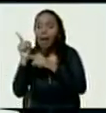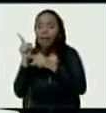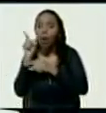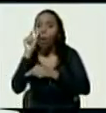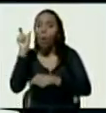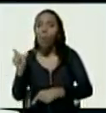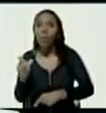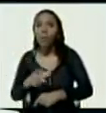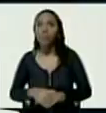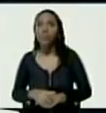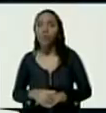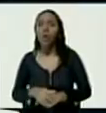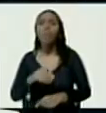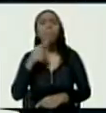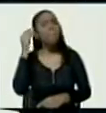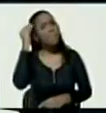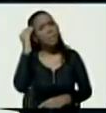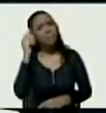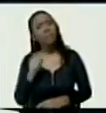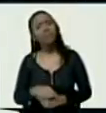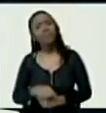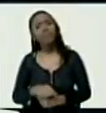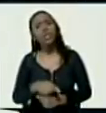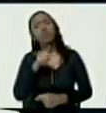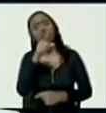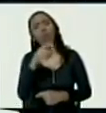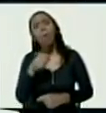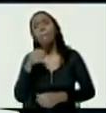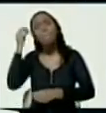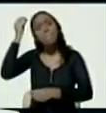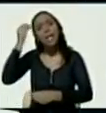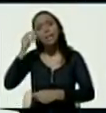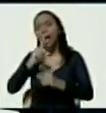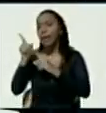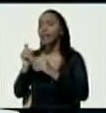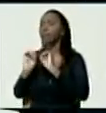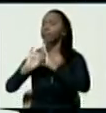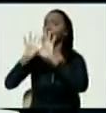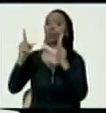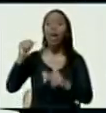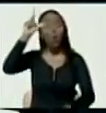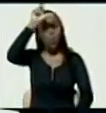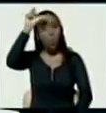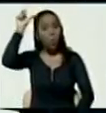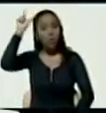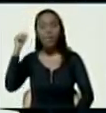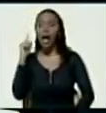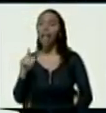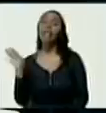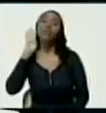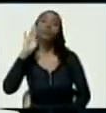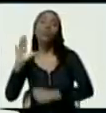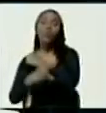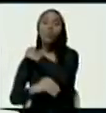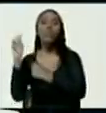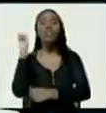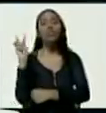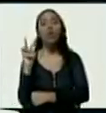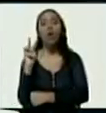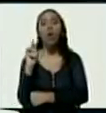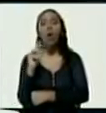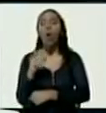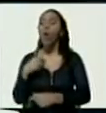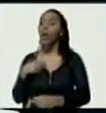mire, ¿usted qué opina de lo que está declarando Parnas respecto a que corruptos venezolanos son los que mantienen a Juan